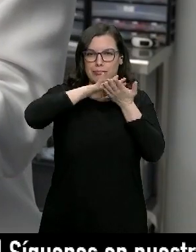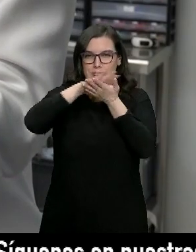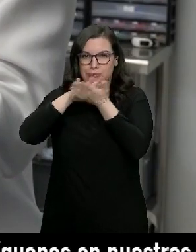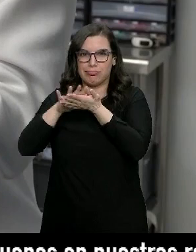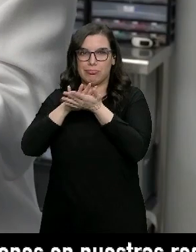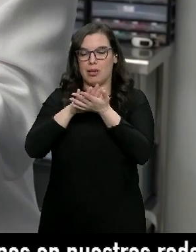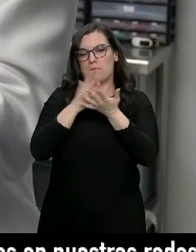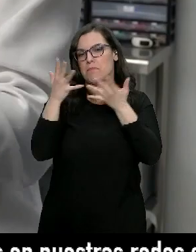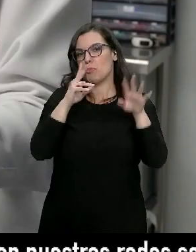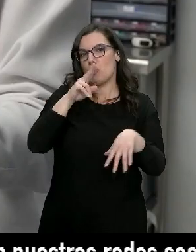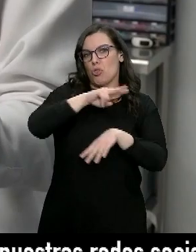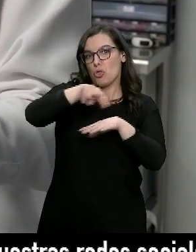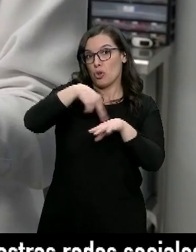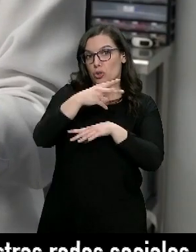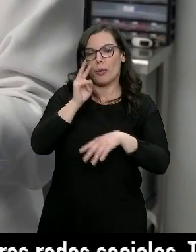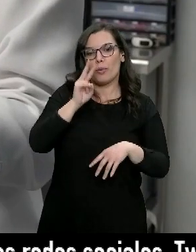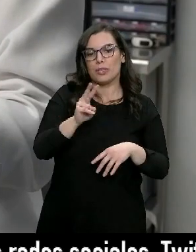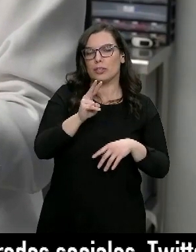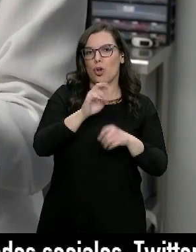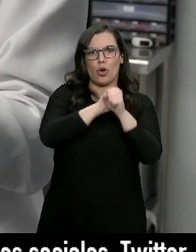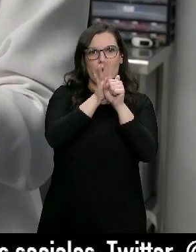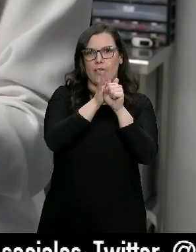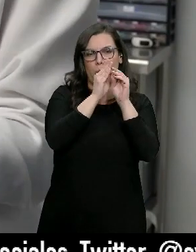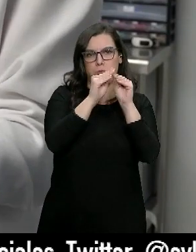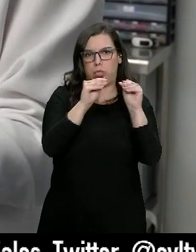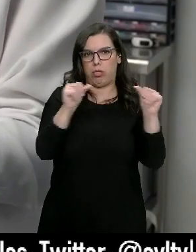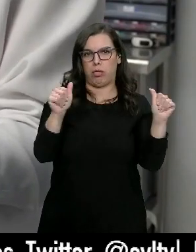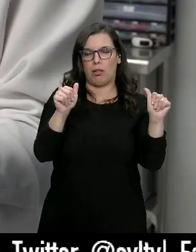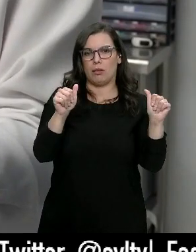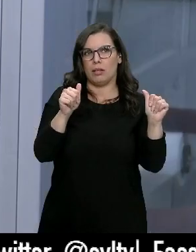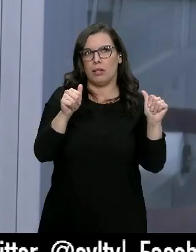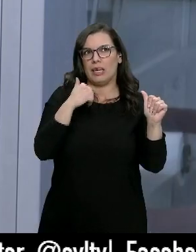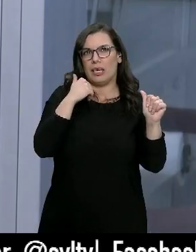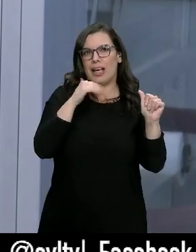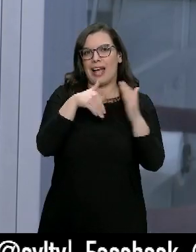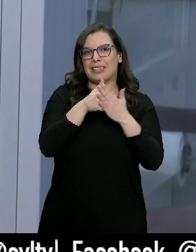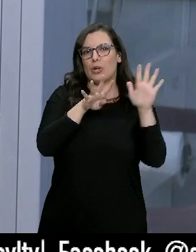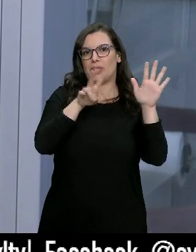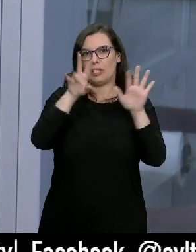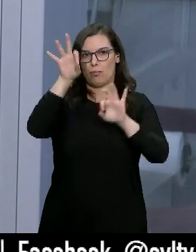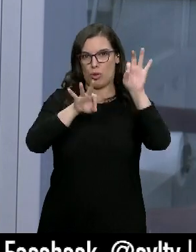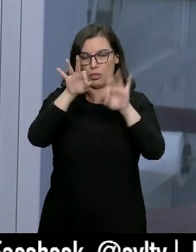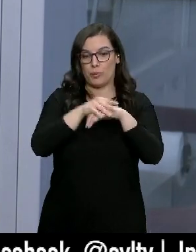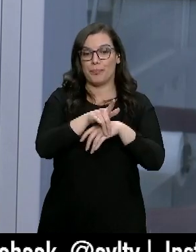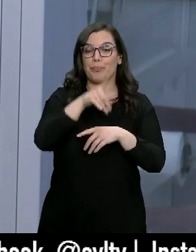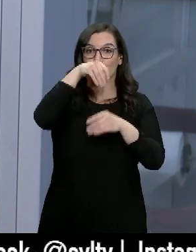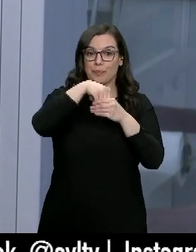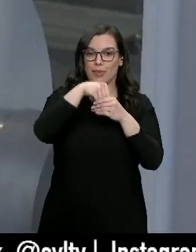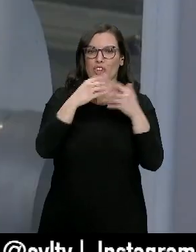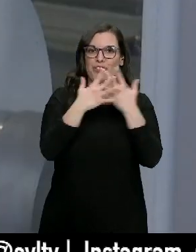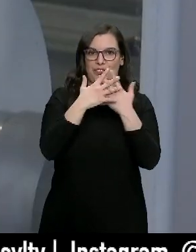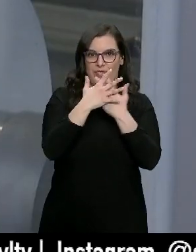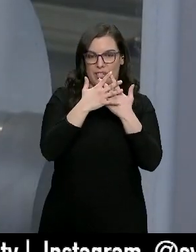horas lo que hemos visto es que el coronavirus se desactiva hasta en un 97%. Este agente viricida va incluido en los filtros